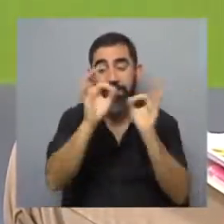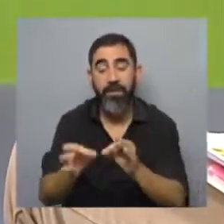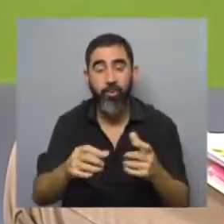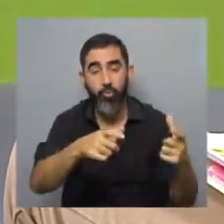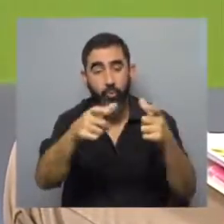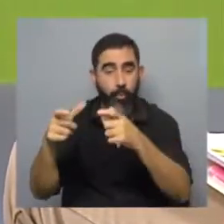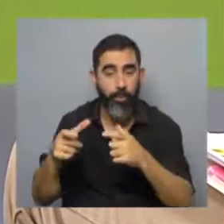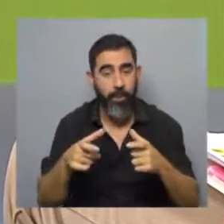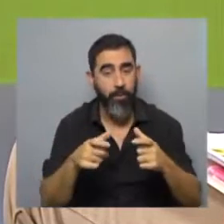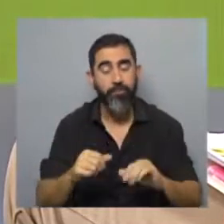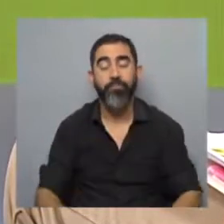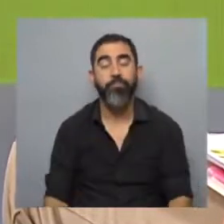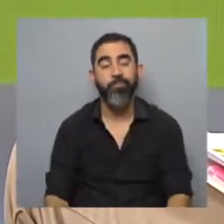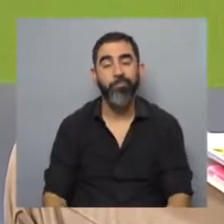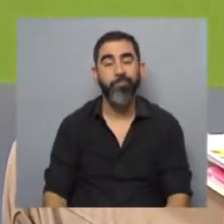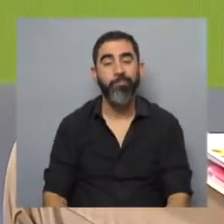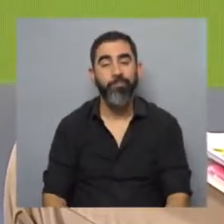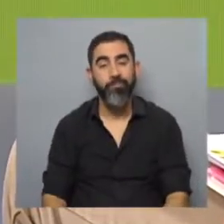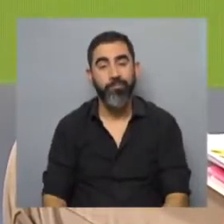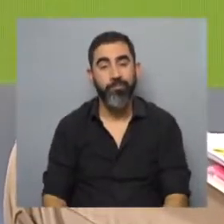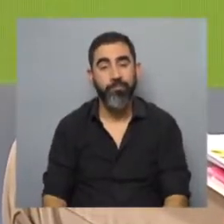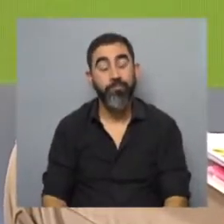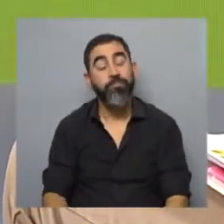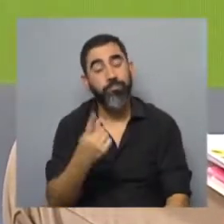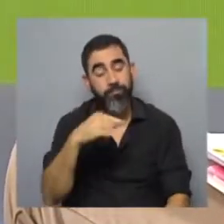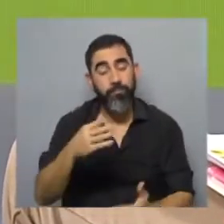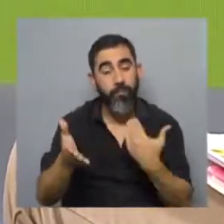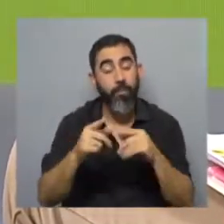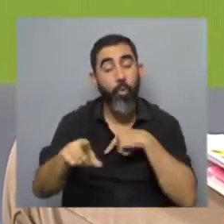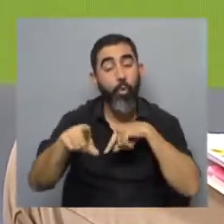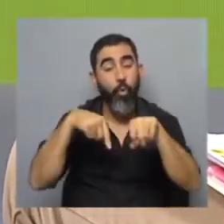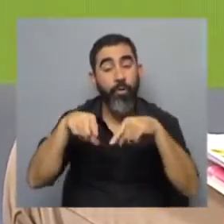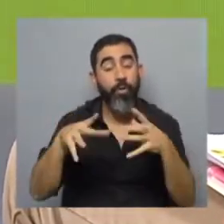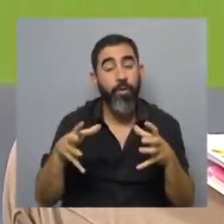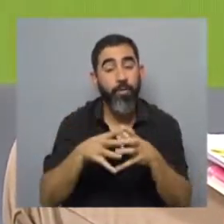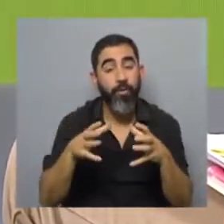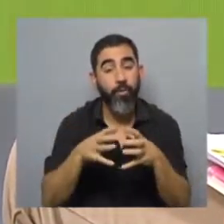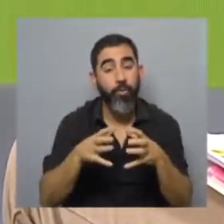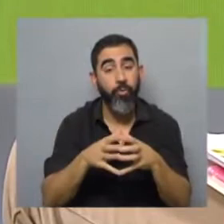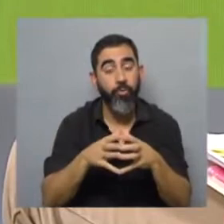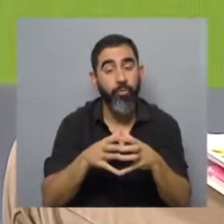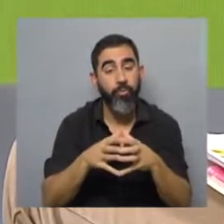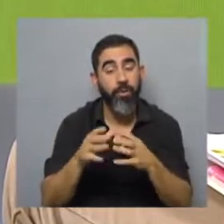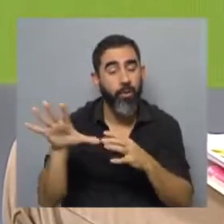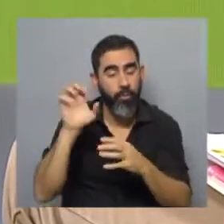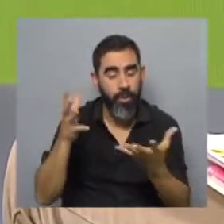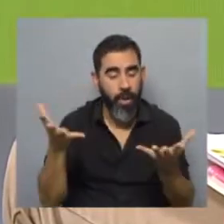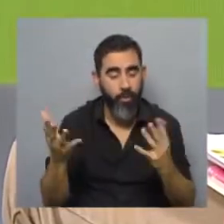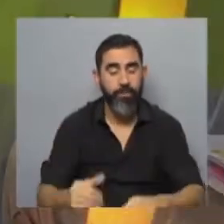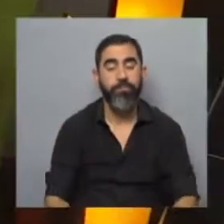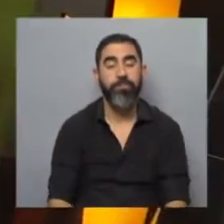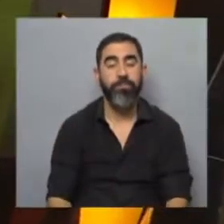para minimizar problemas. Bien. Para eso hablamos con la coordinadora de este grupo, Fernanda Zacari, que la vamos a escuchar en este